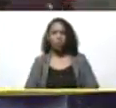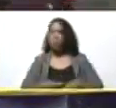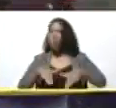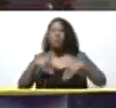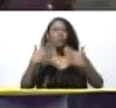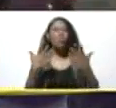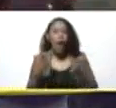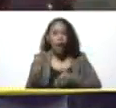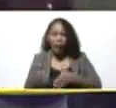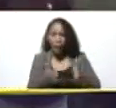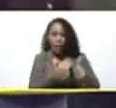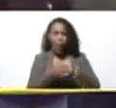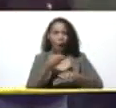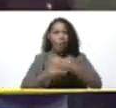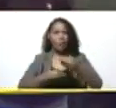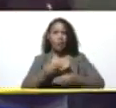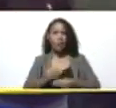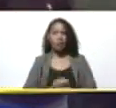tomar?